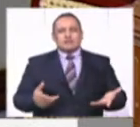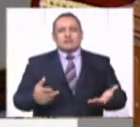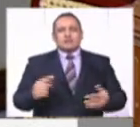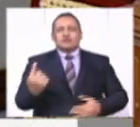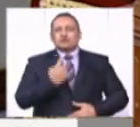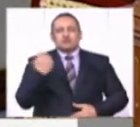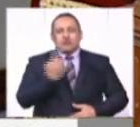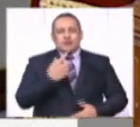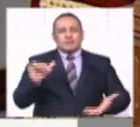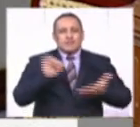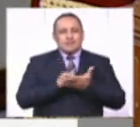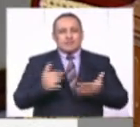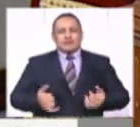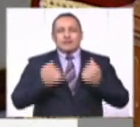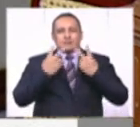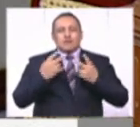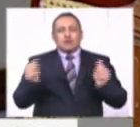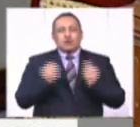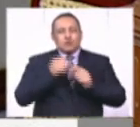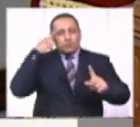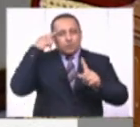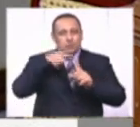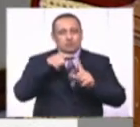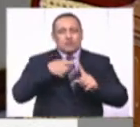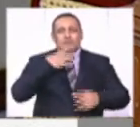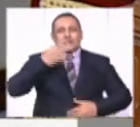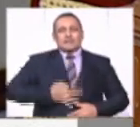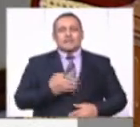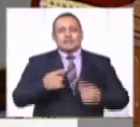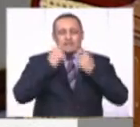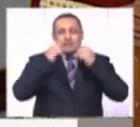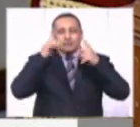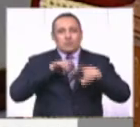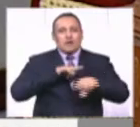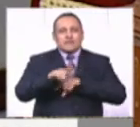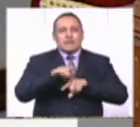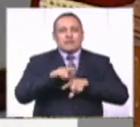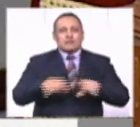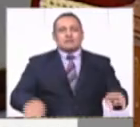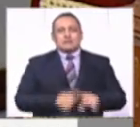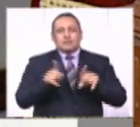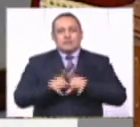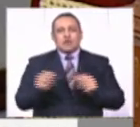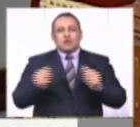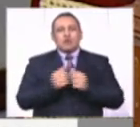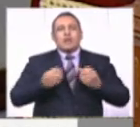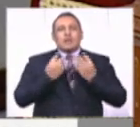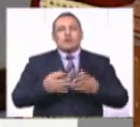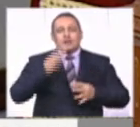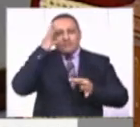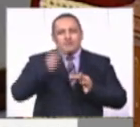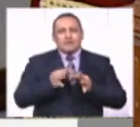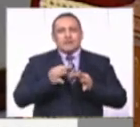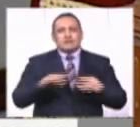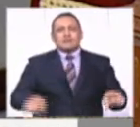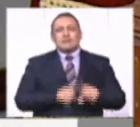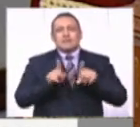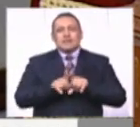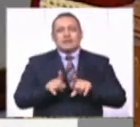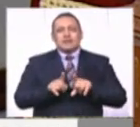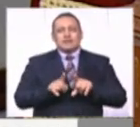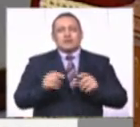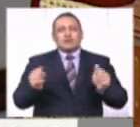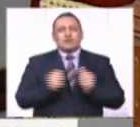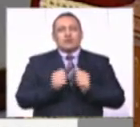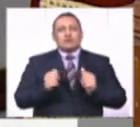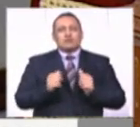solamente con el propósito por supuesto de sorprender a la buena fe como he dicho de